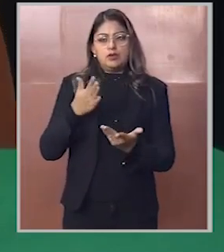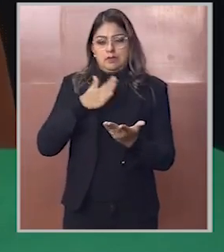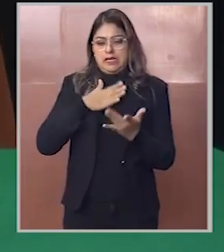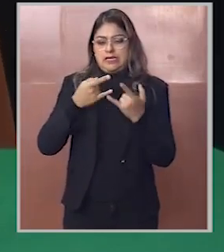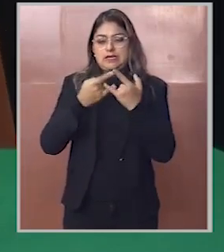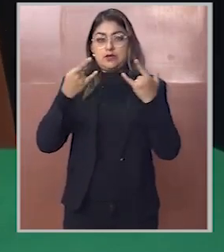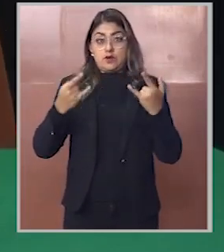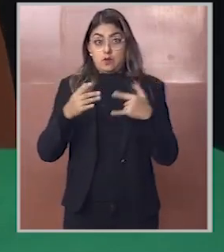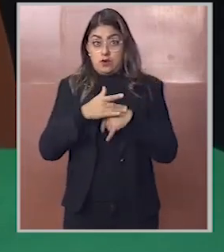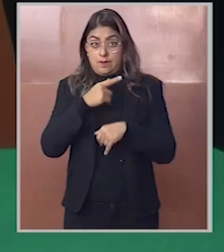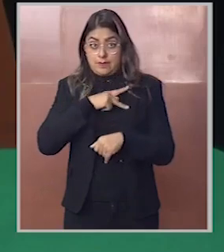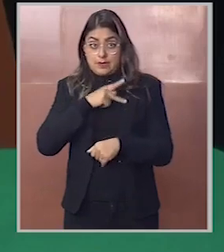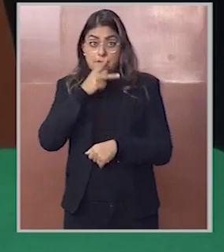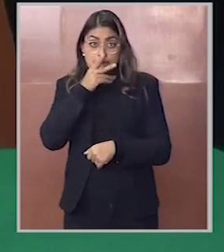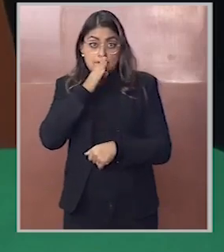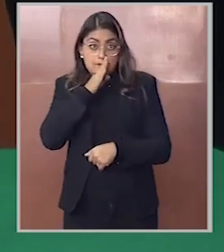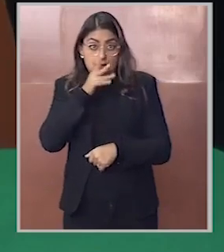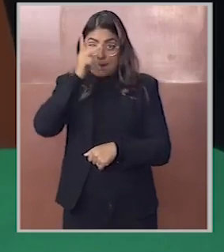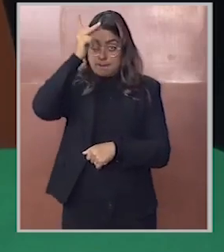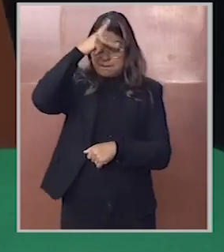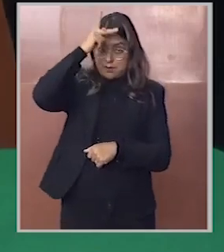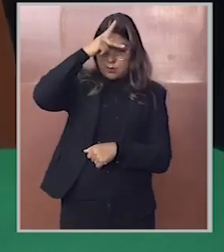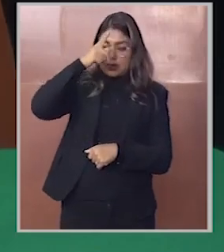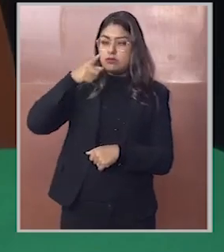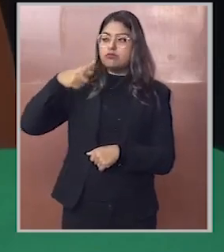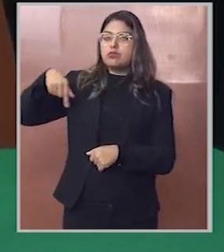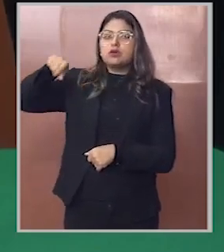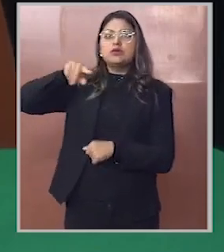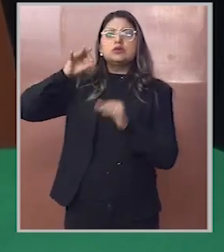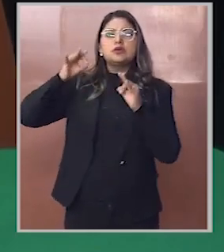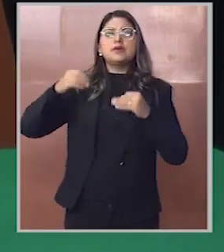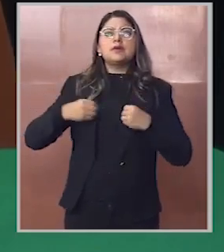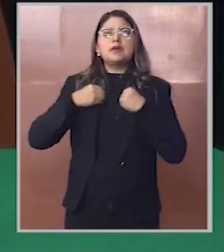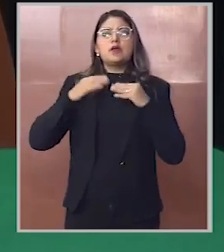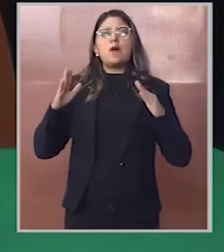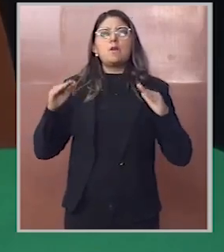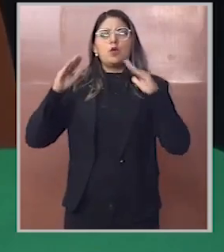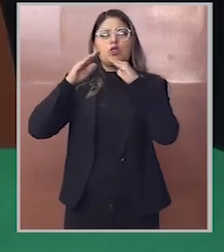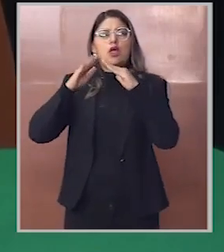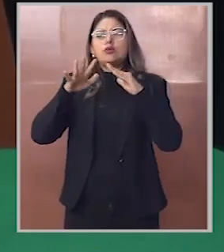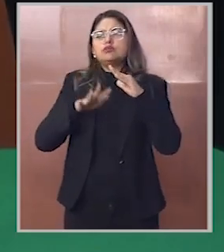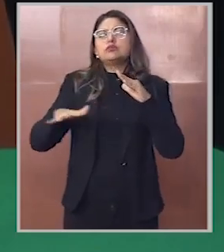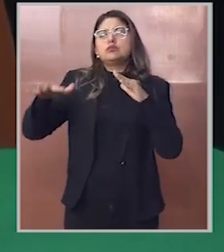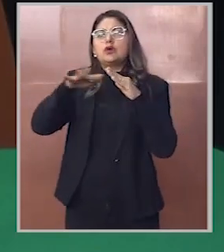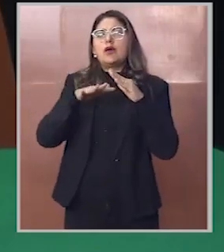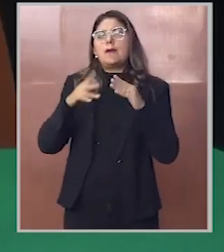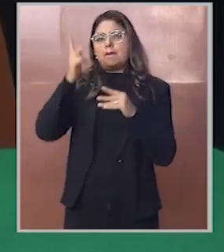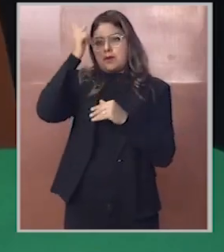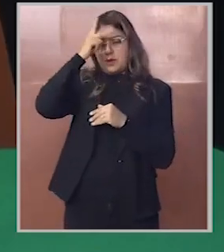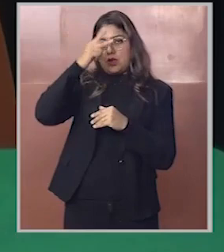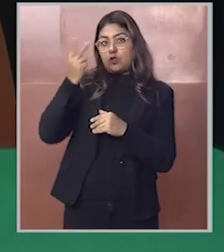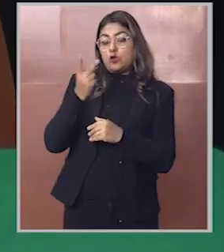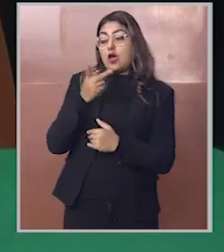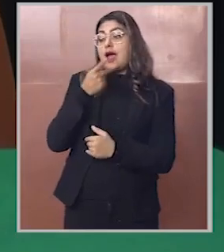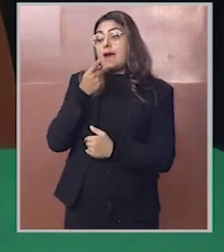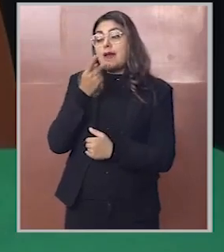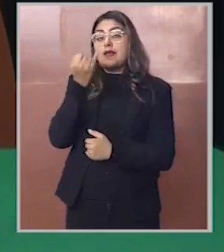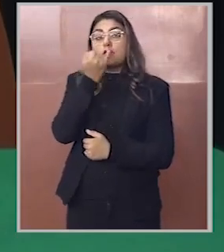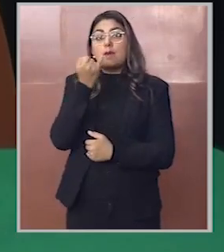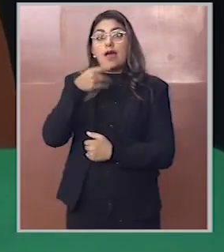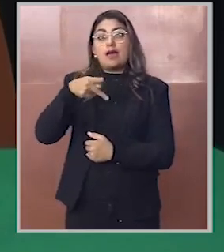una región de la Sierra peruana de anash ambos eran quecho hablantes pero no me enseñaron a mí a hablar el quechua que